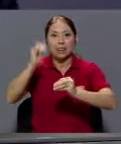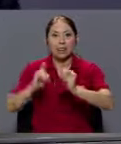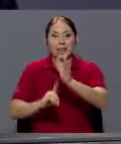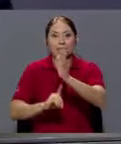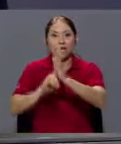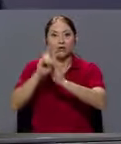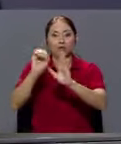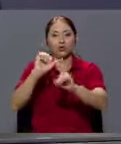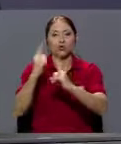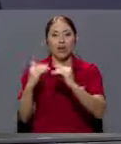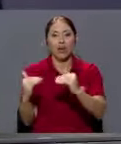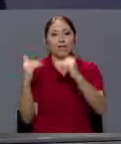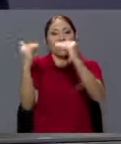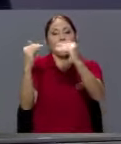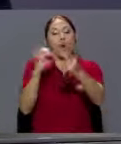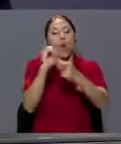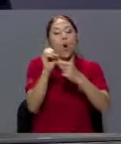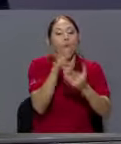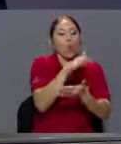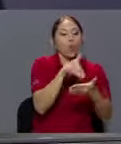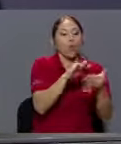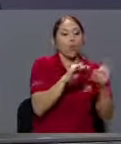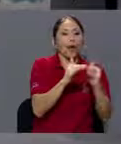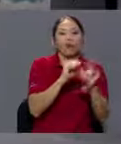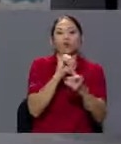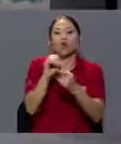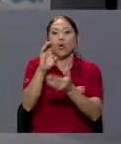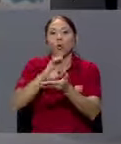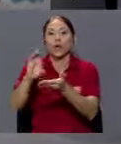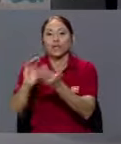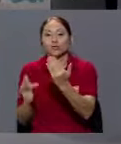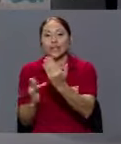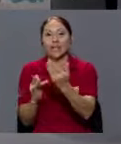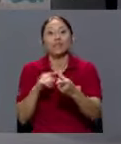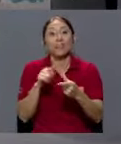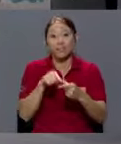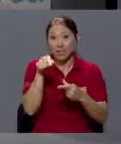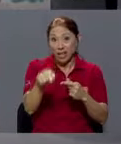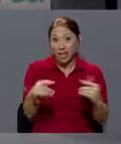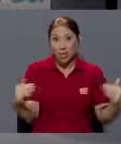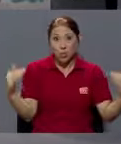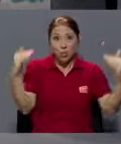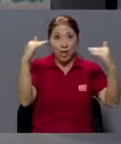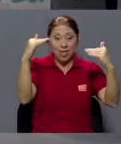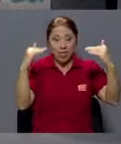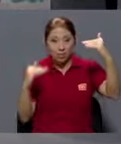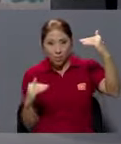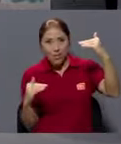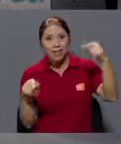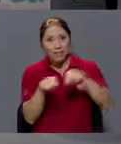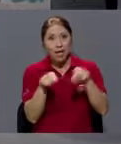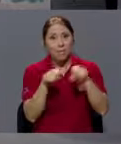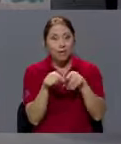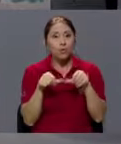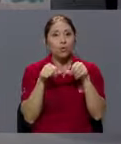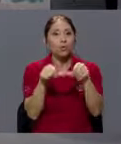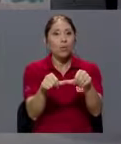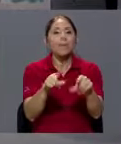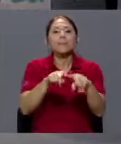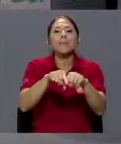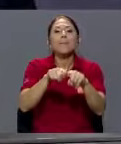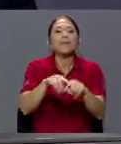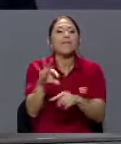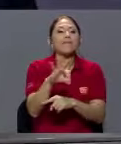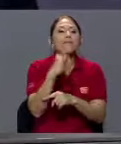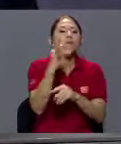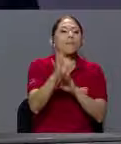o en los distritos urbanos o los colegios técnicos. Entonces aquí también hay una desigualdad que se amplía en función de la modalidad y que